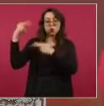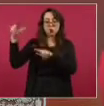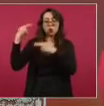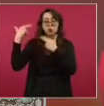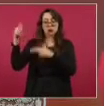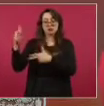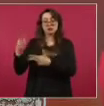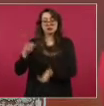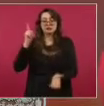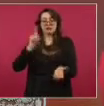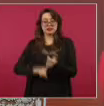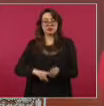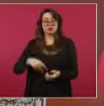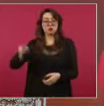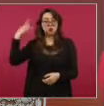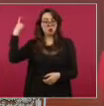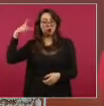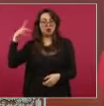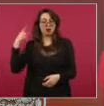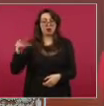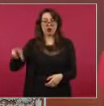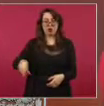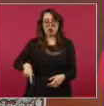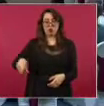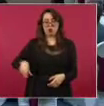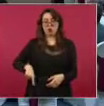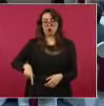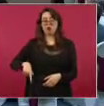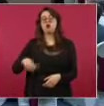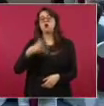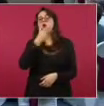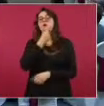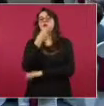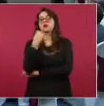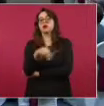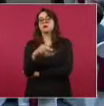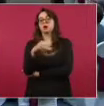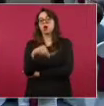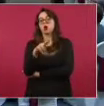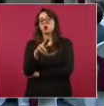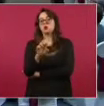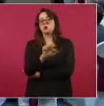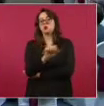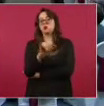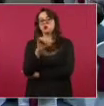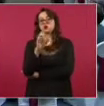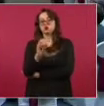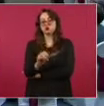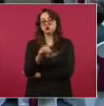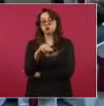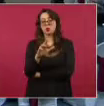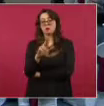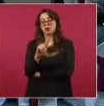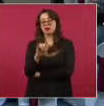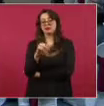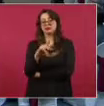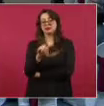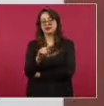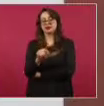propio gobernador de Puebla, Mucio Martínez, que tenía poco o casi